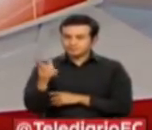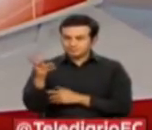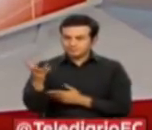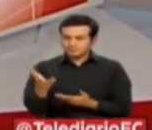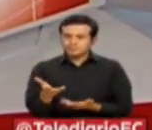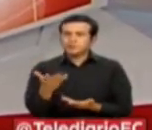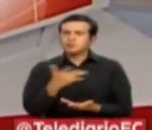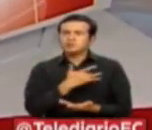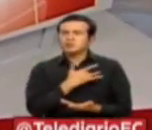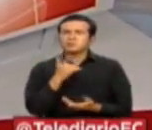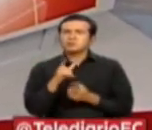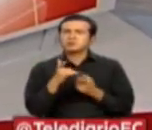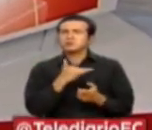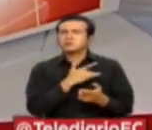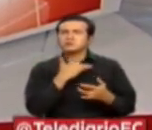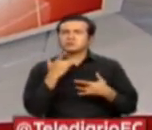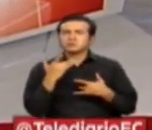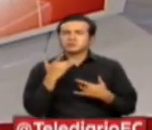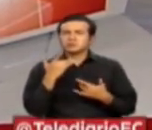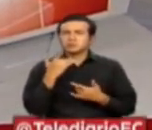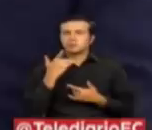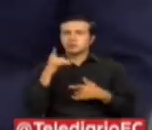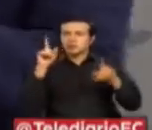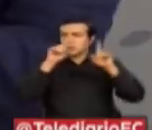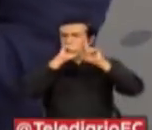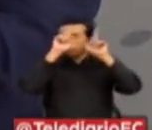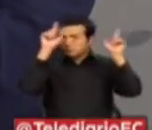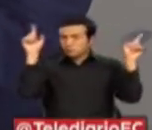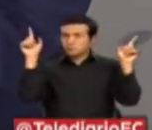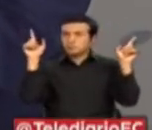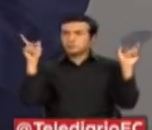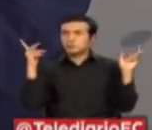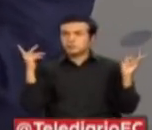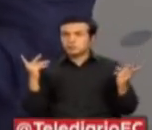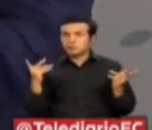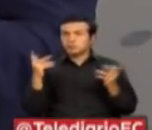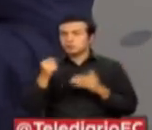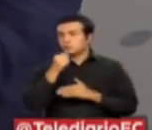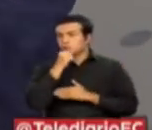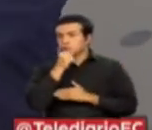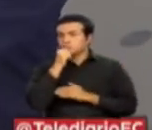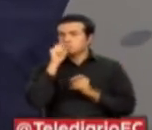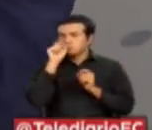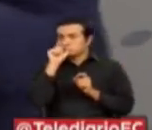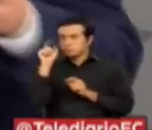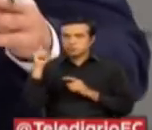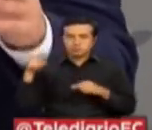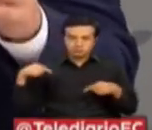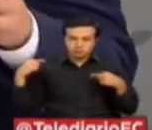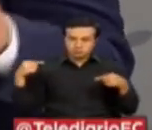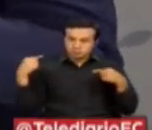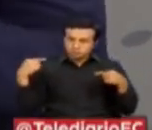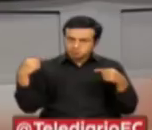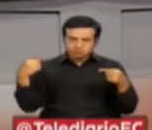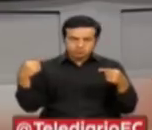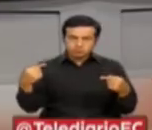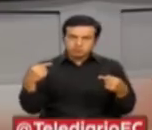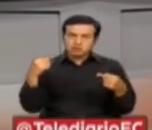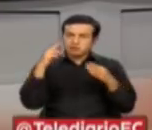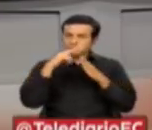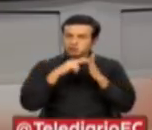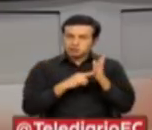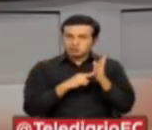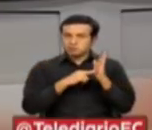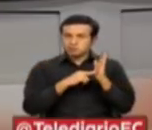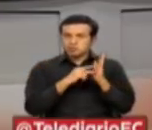es el estado de ánimo de la población? Por cierto, Perfiles de Opinión hace encuestas regulares, es decir, lleva un registro